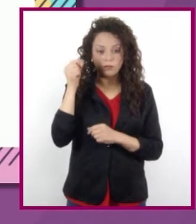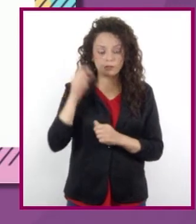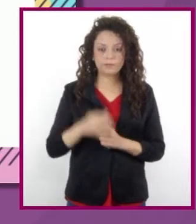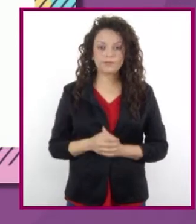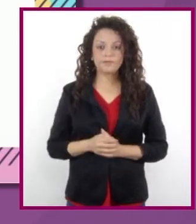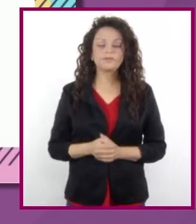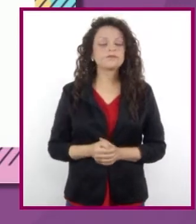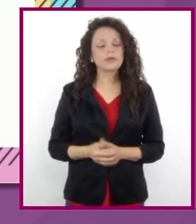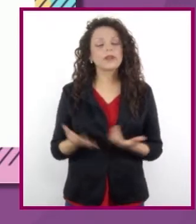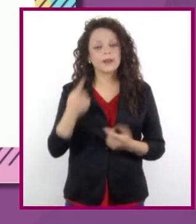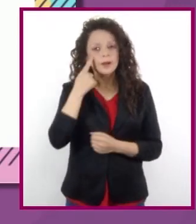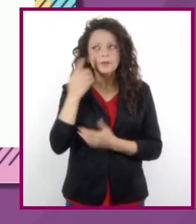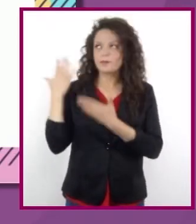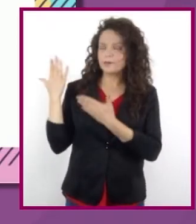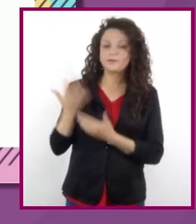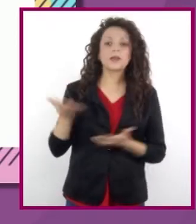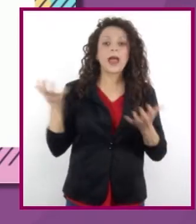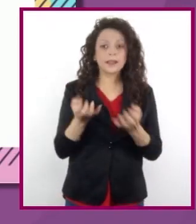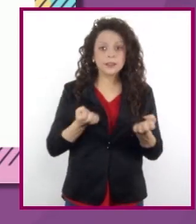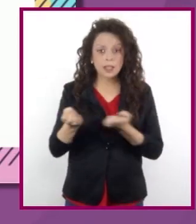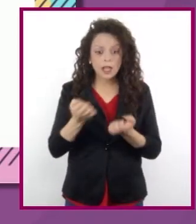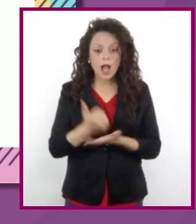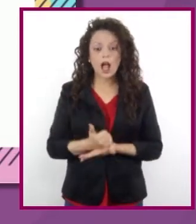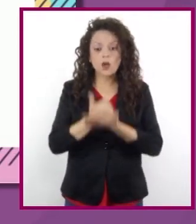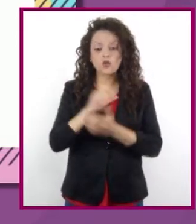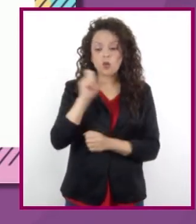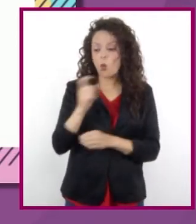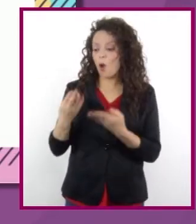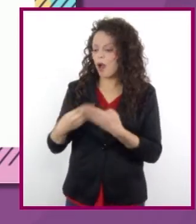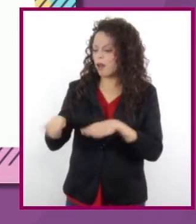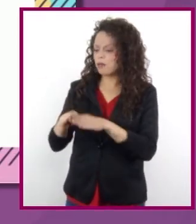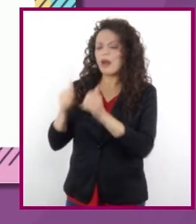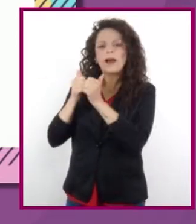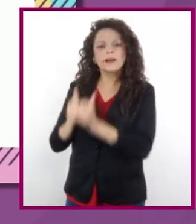ayuda cuando uno está en confinamiento, pues